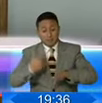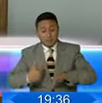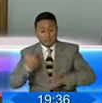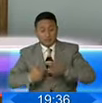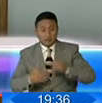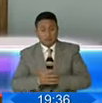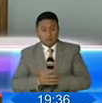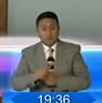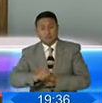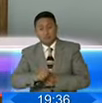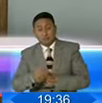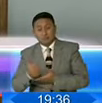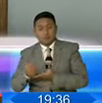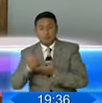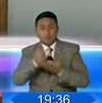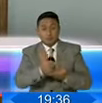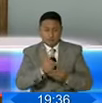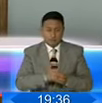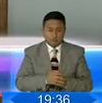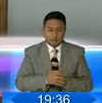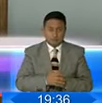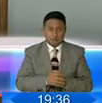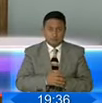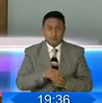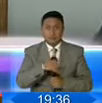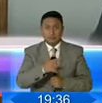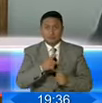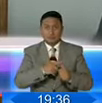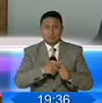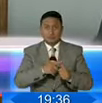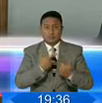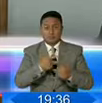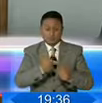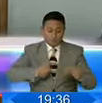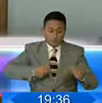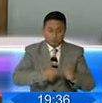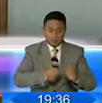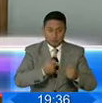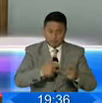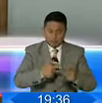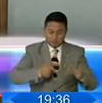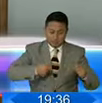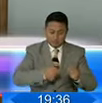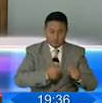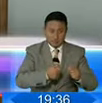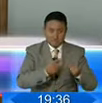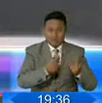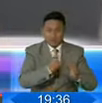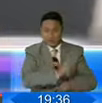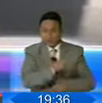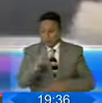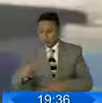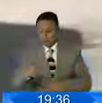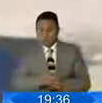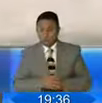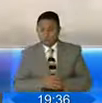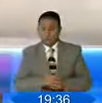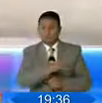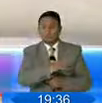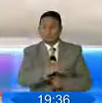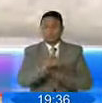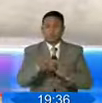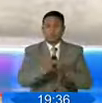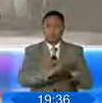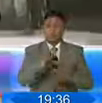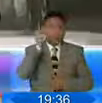otro tipo de condiciones. Le hace lesión, traslado inmediato antes de que se cumpla la hora dorada. Tras la muerte de la joven